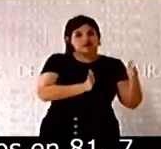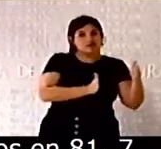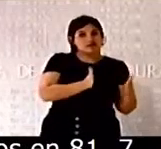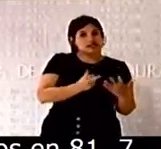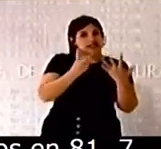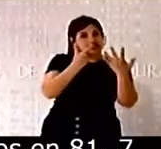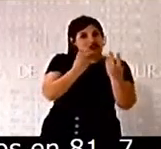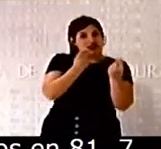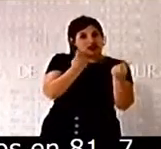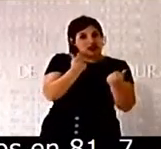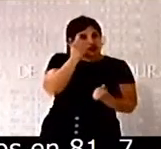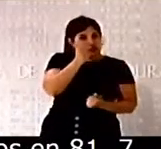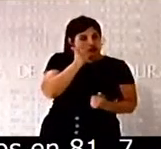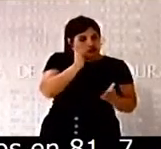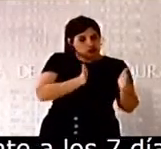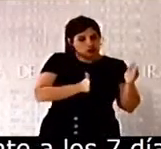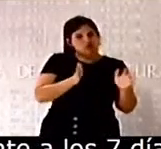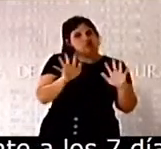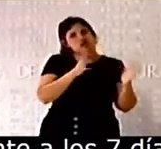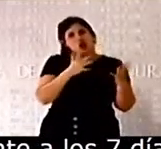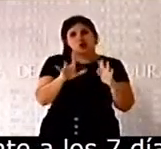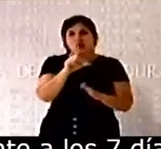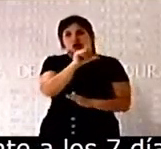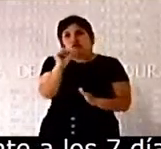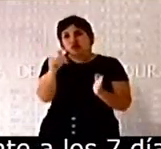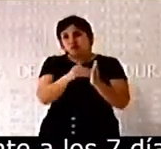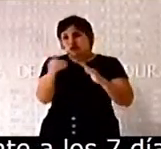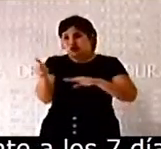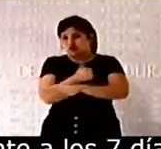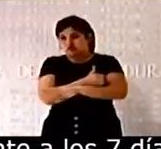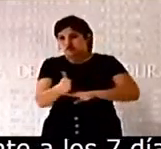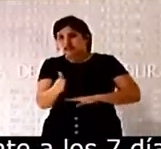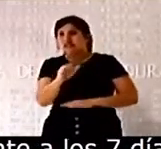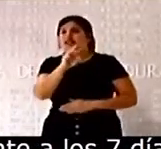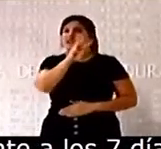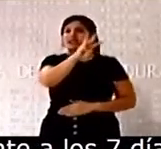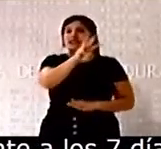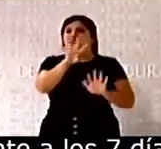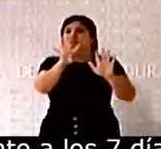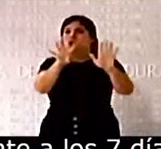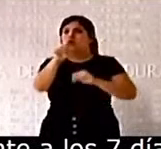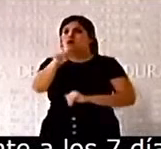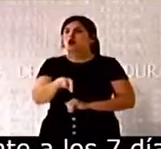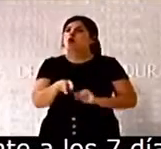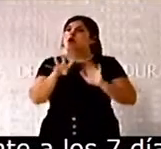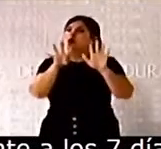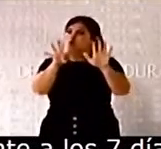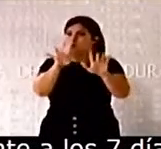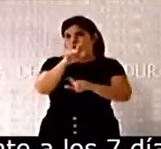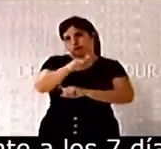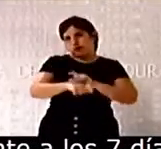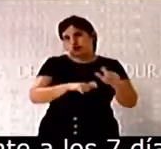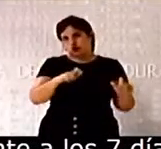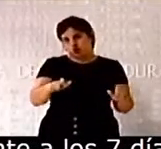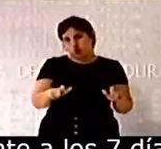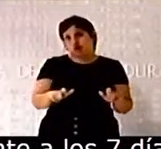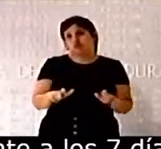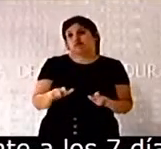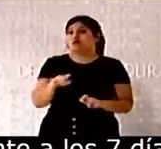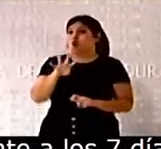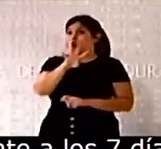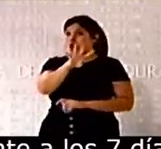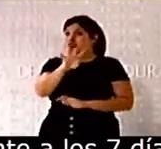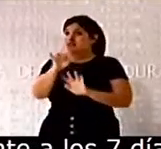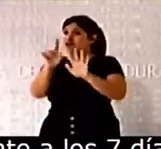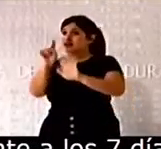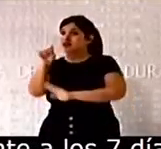en alrededor de 40 casos, 39,9 casos por 100.000 habitantes, frente a los 56,47 de